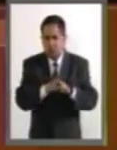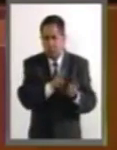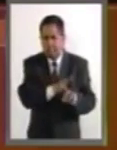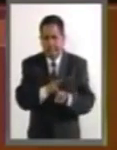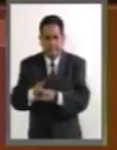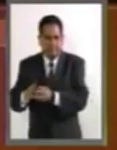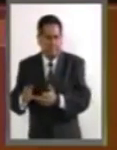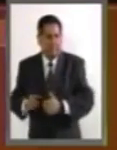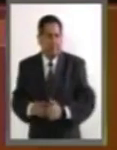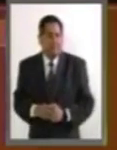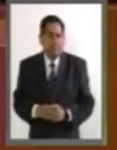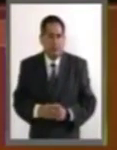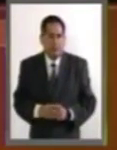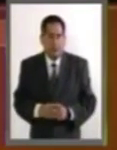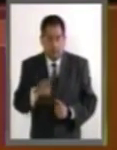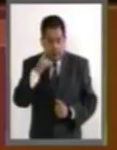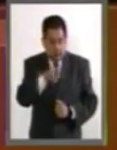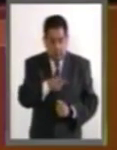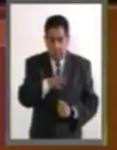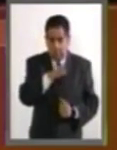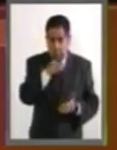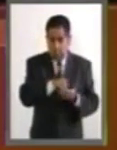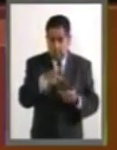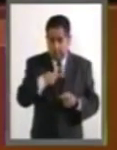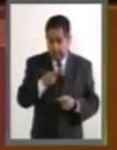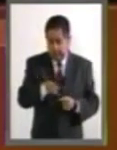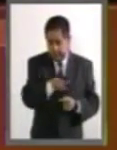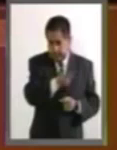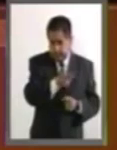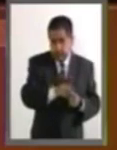población. De 5.000 entrevistados, el